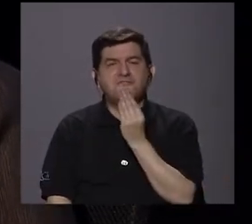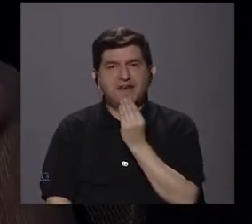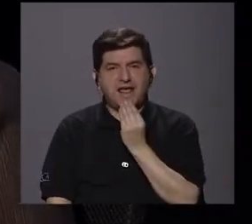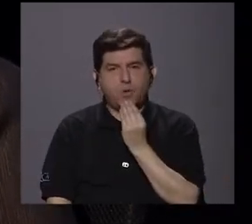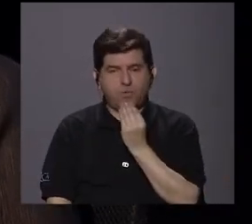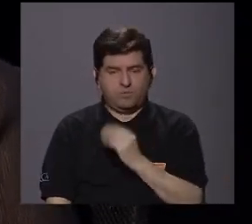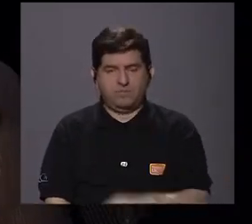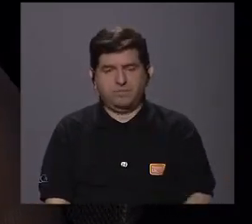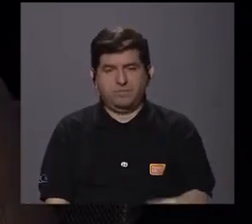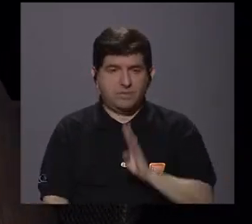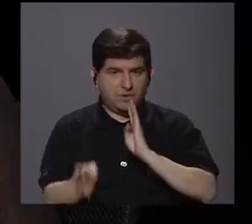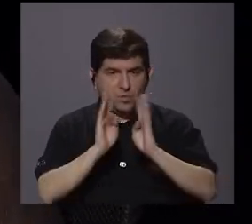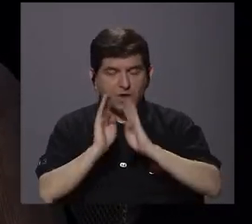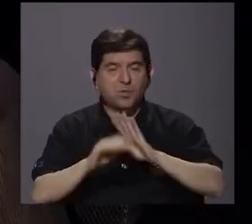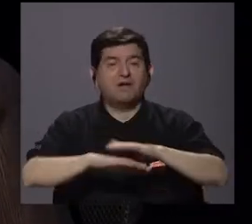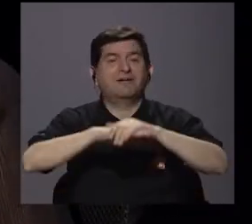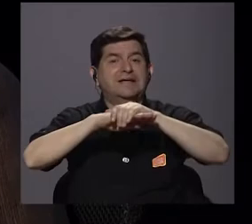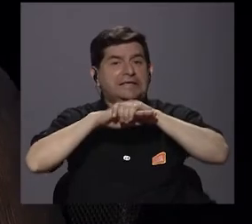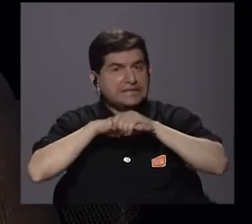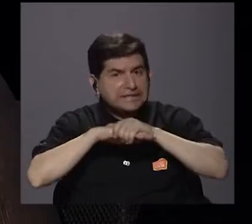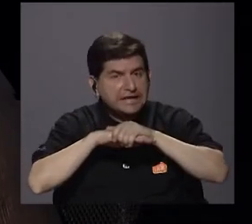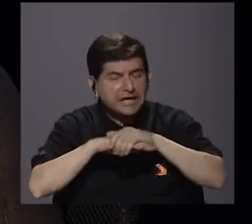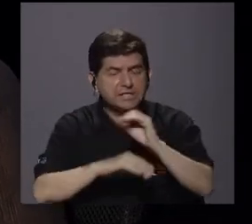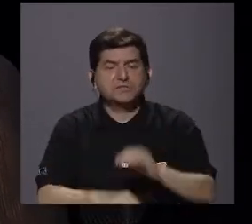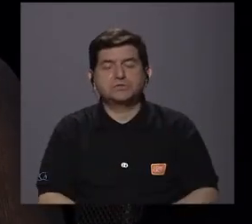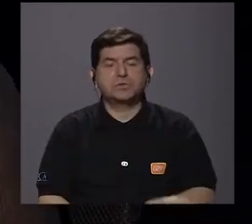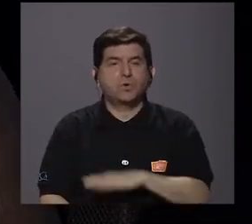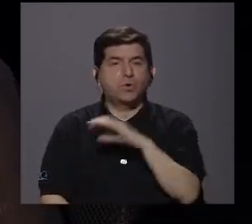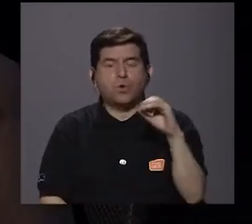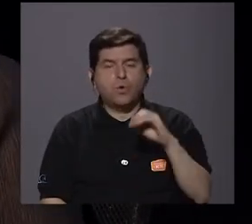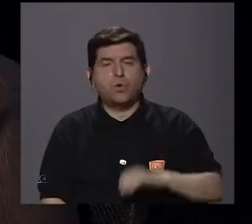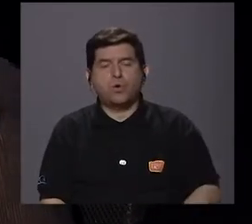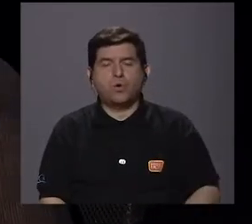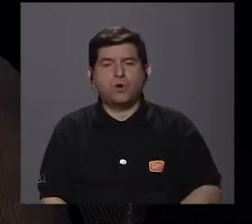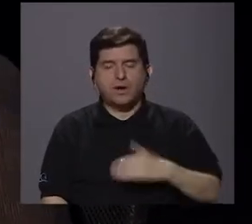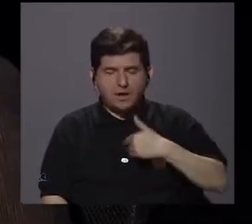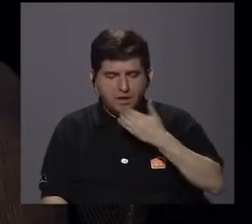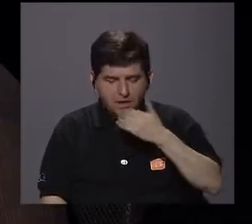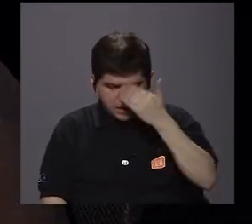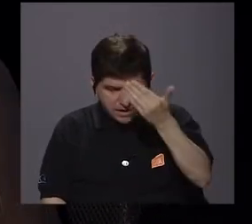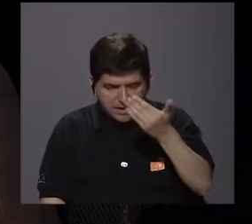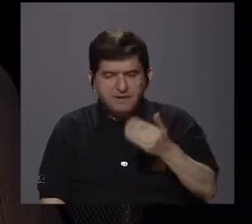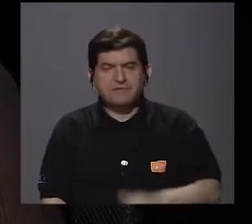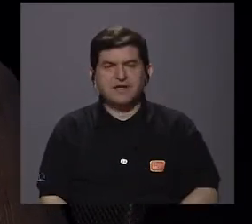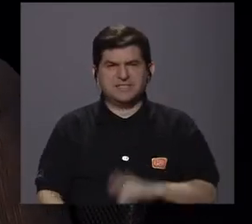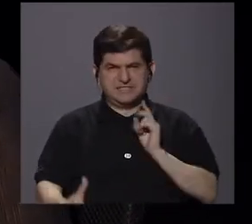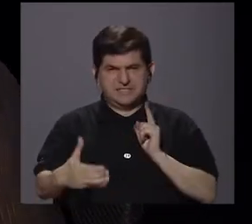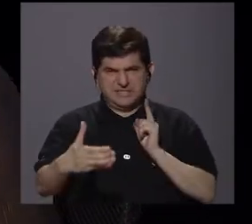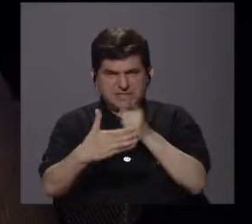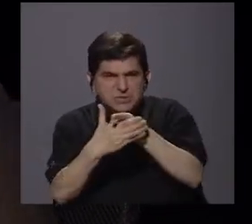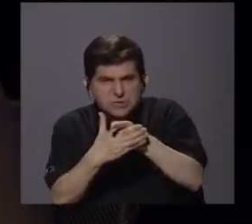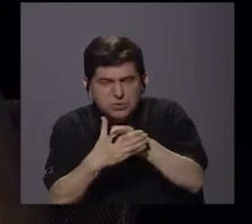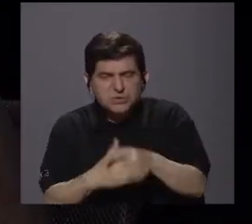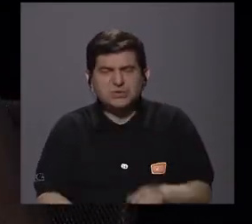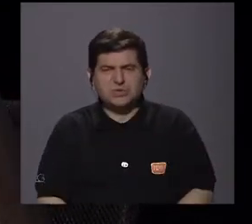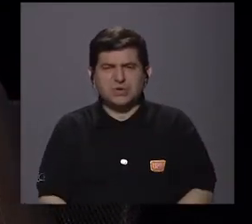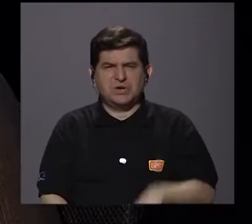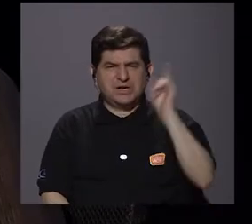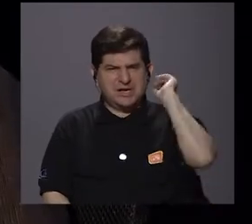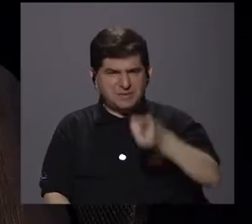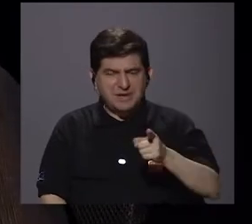cuando ellos deciden hablarme en inglés o en árabe, es para insultarme, para